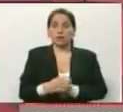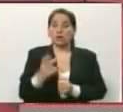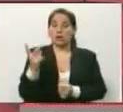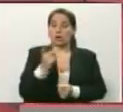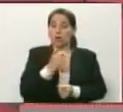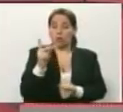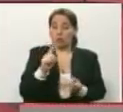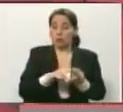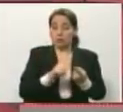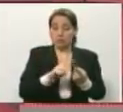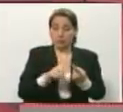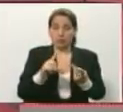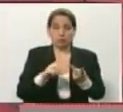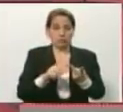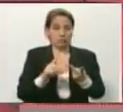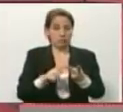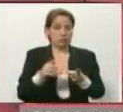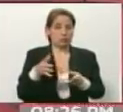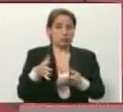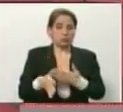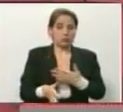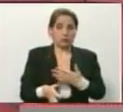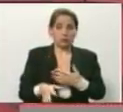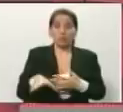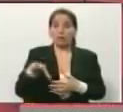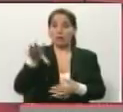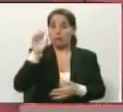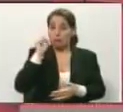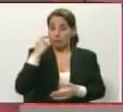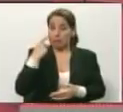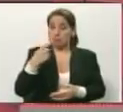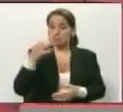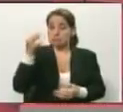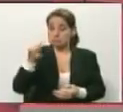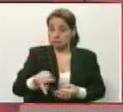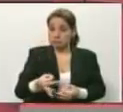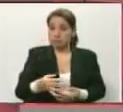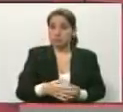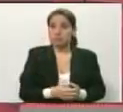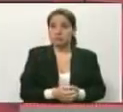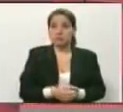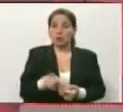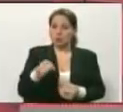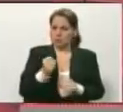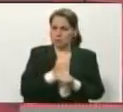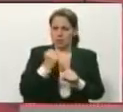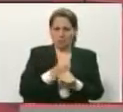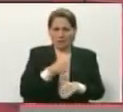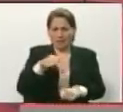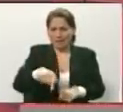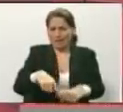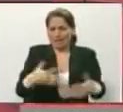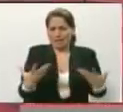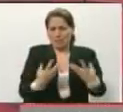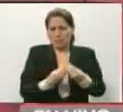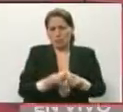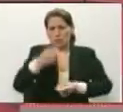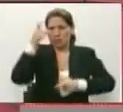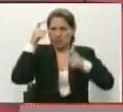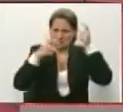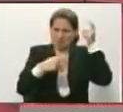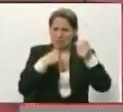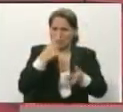segundo. Yo les creí, porque me dijeron. Yo trabajé aquí con mi comandante Chávez. Me dijeron que íbamos para